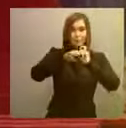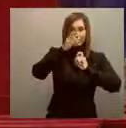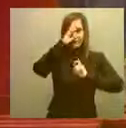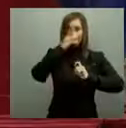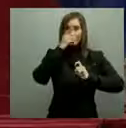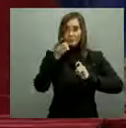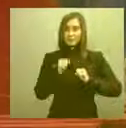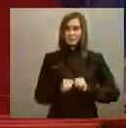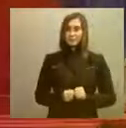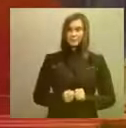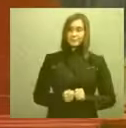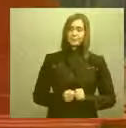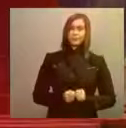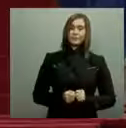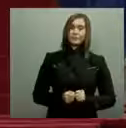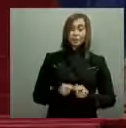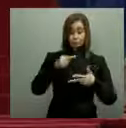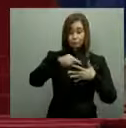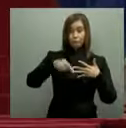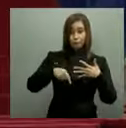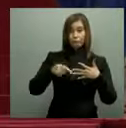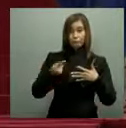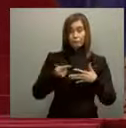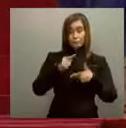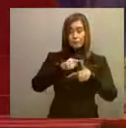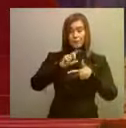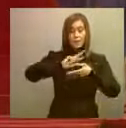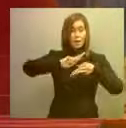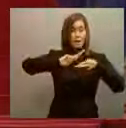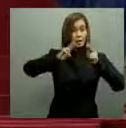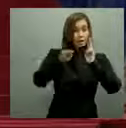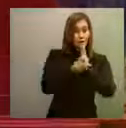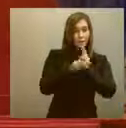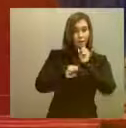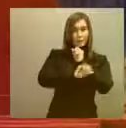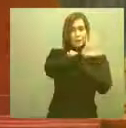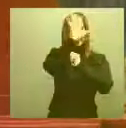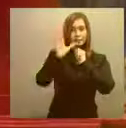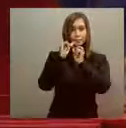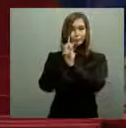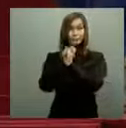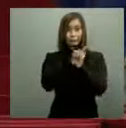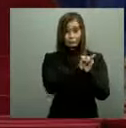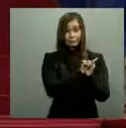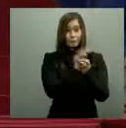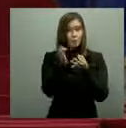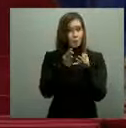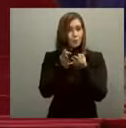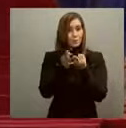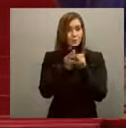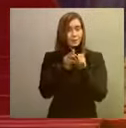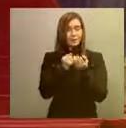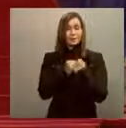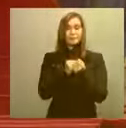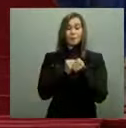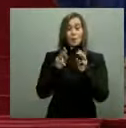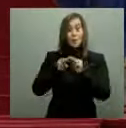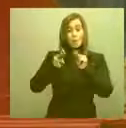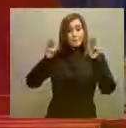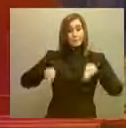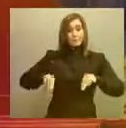Dominicana. La cito: la reforma de la transparencia y la institucionalidad, como he dicho ahora, con un